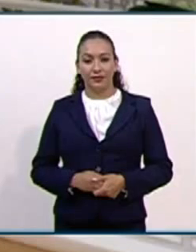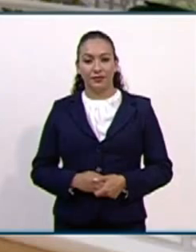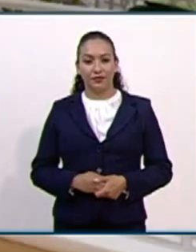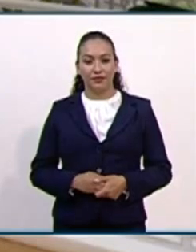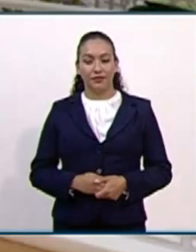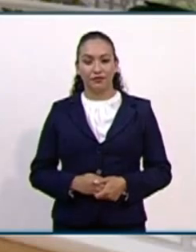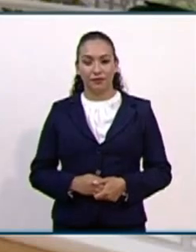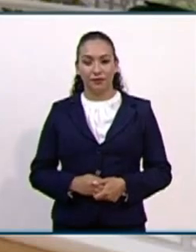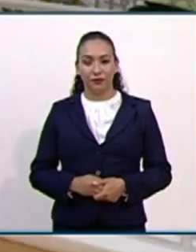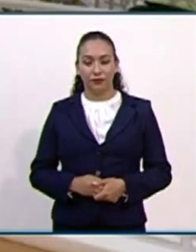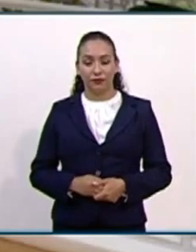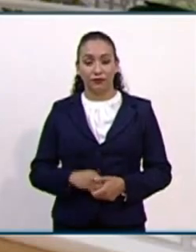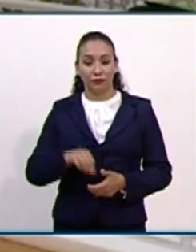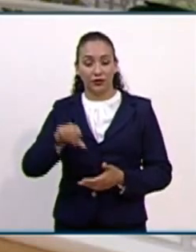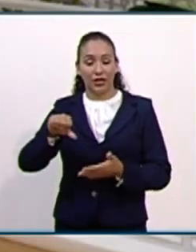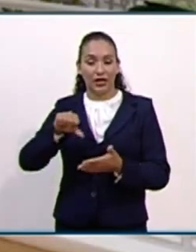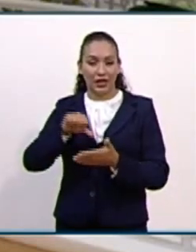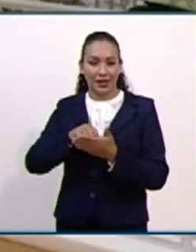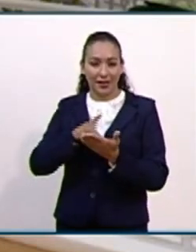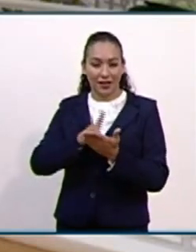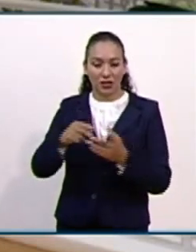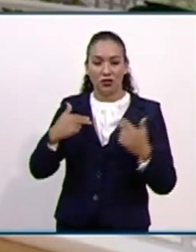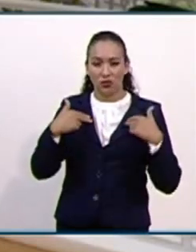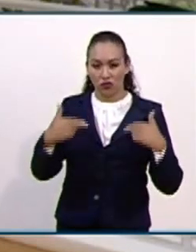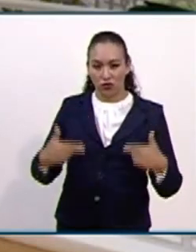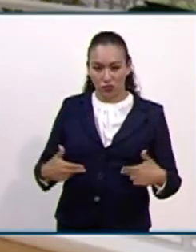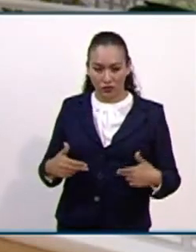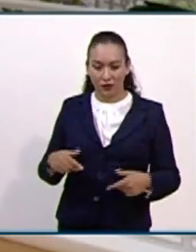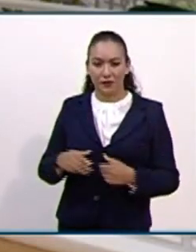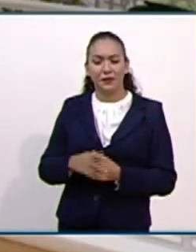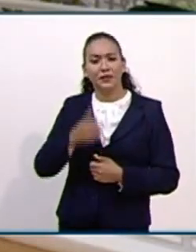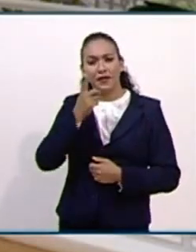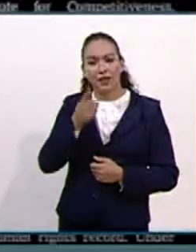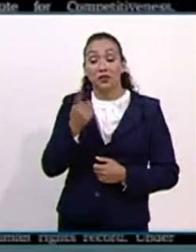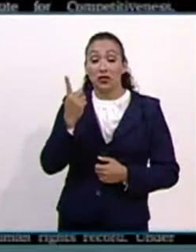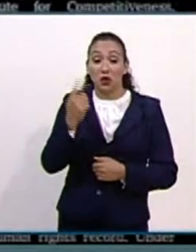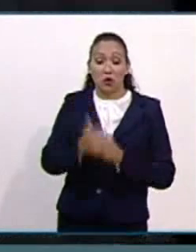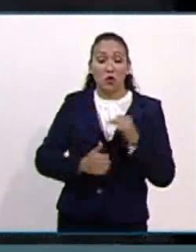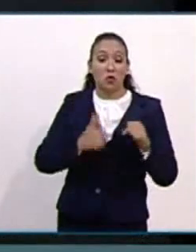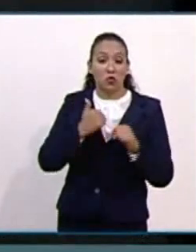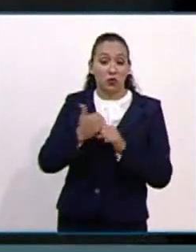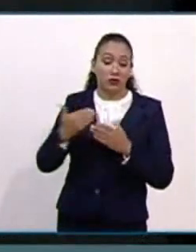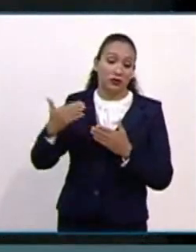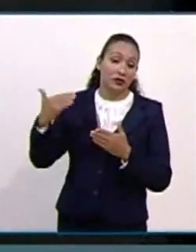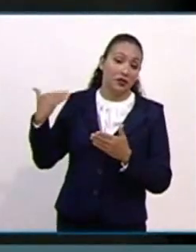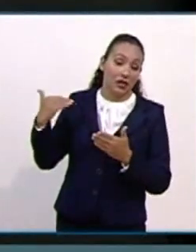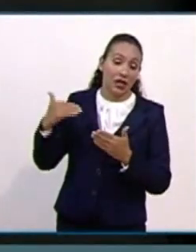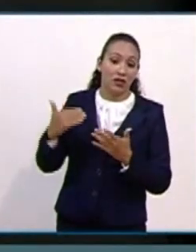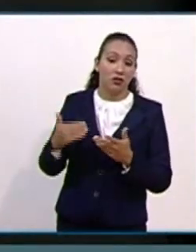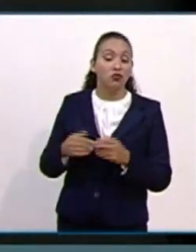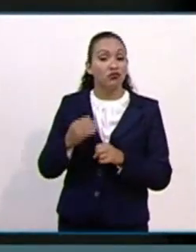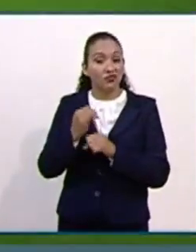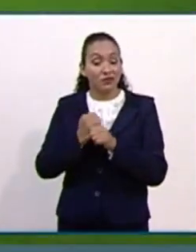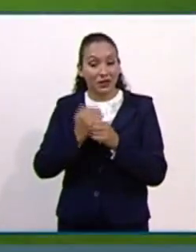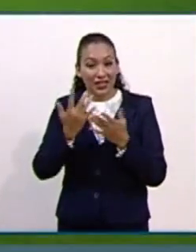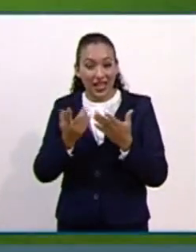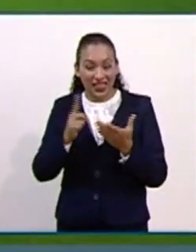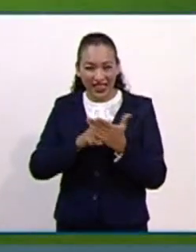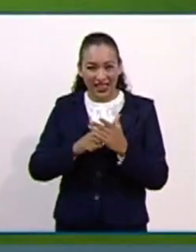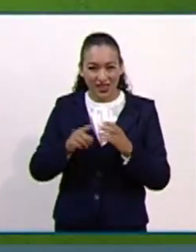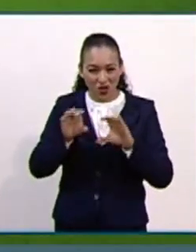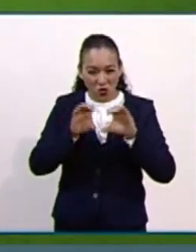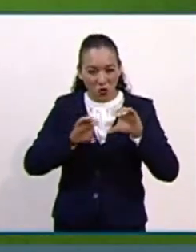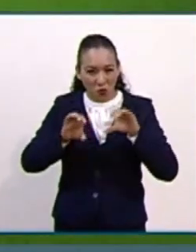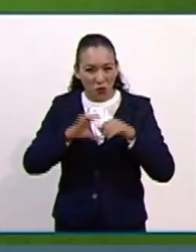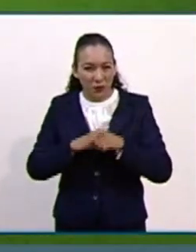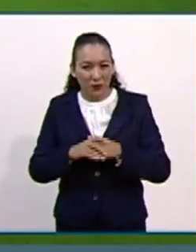El Centro de Derechos Humanos Miguel Agustín Pro Juárez señaló que a un año del espionaje con el software Pegasus contra sus